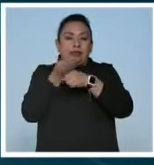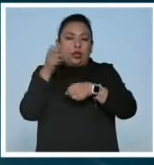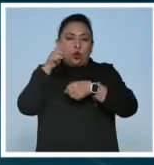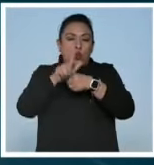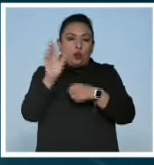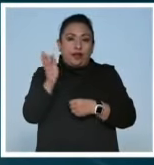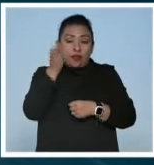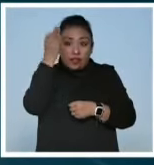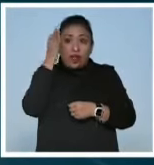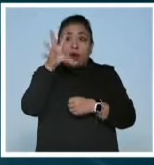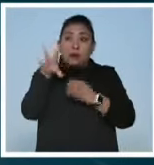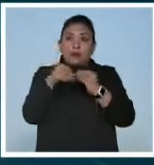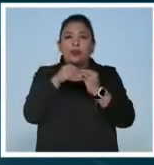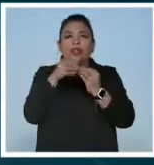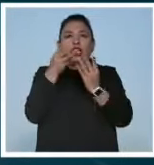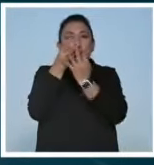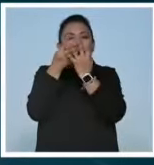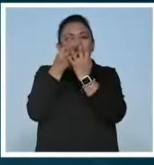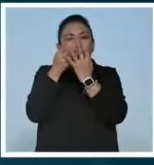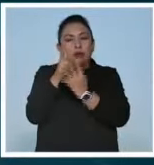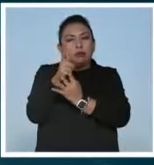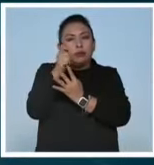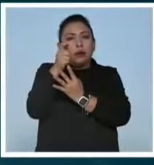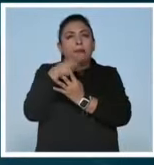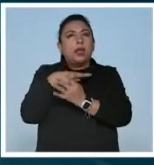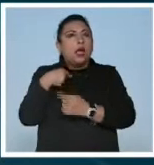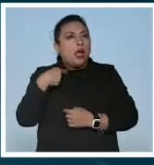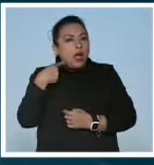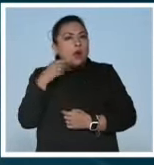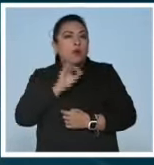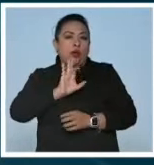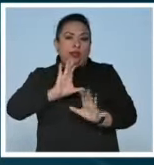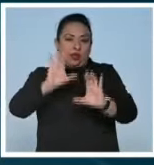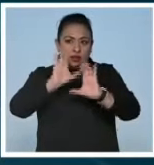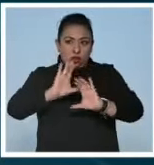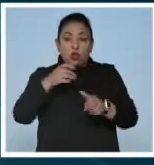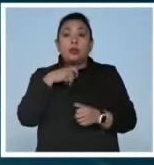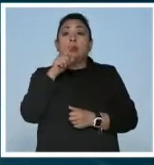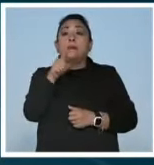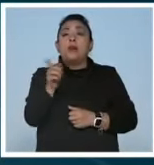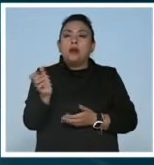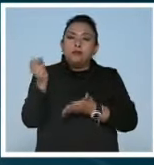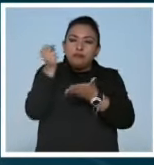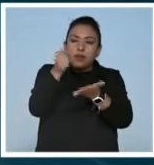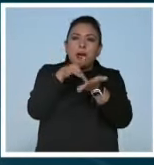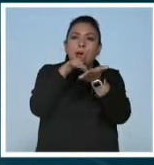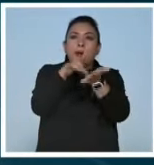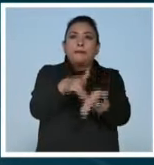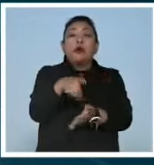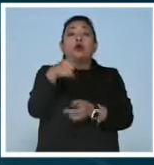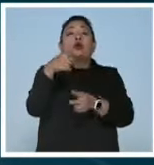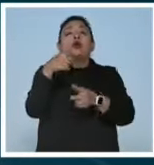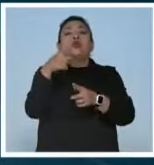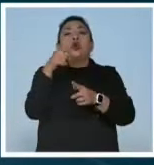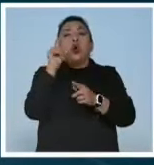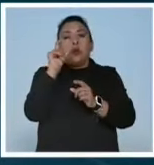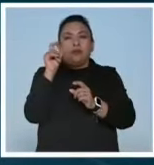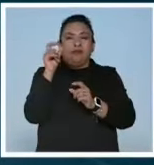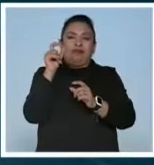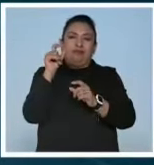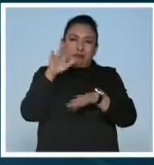Federal y contendrá un código QR para que el público pueda escuchar las canciones. Además de un estímulo económico, los ganadores recibirán un